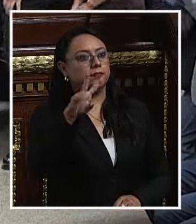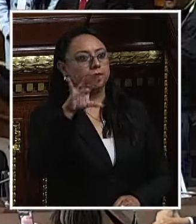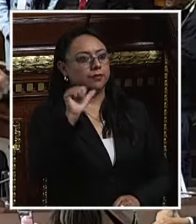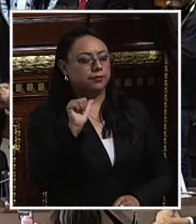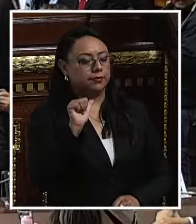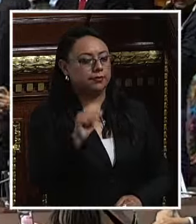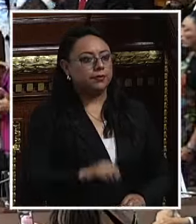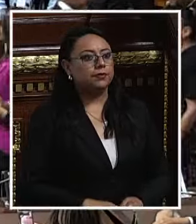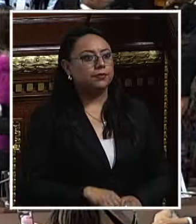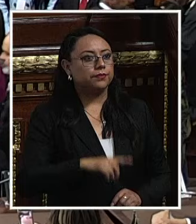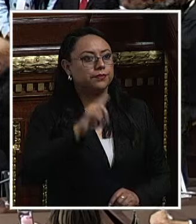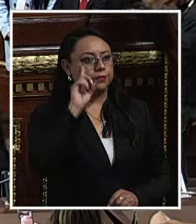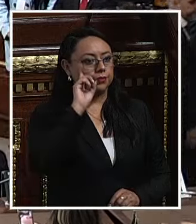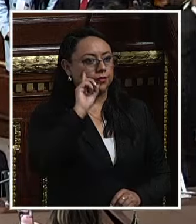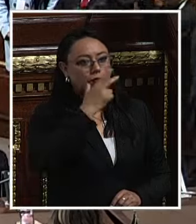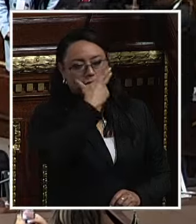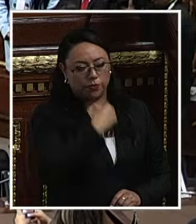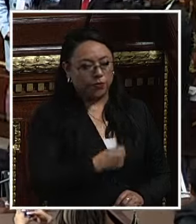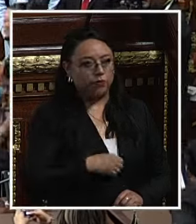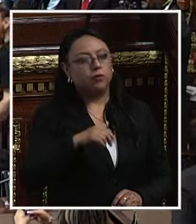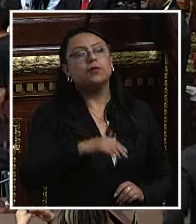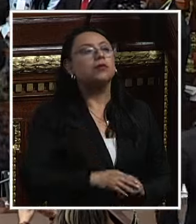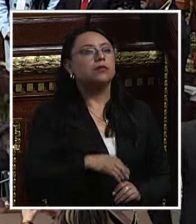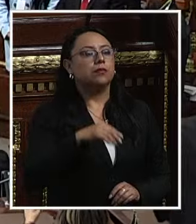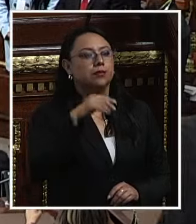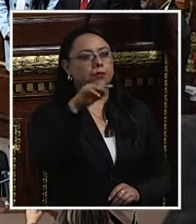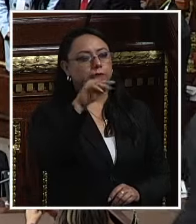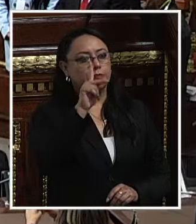García González Paulo Emilio.